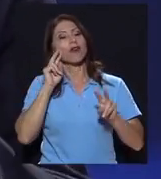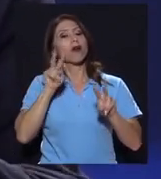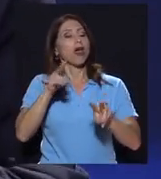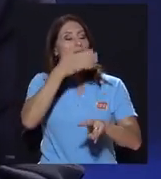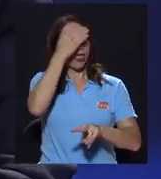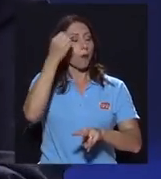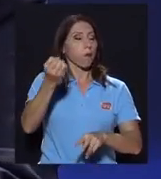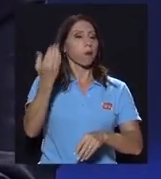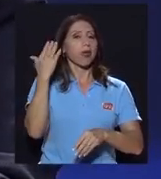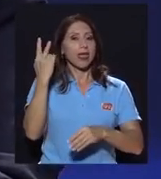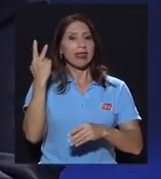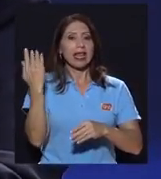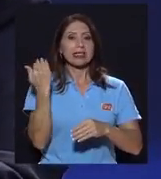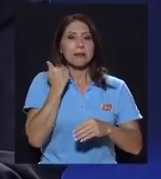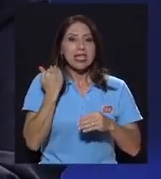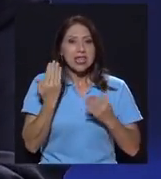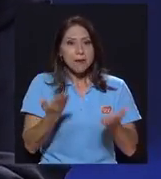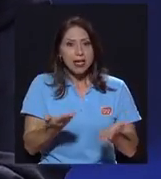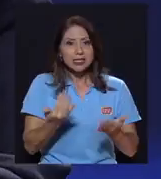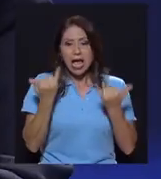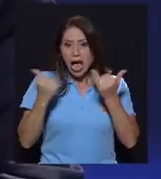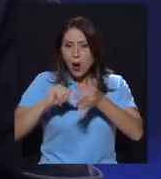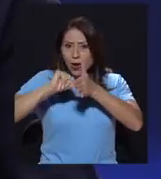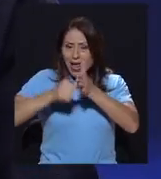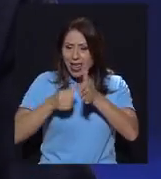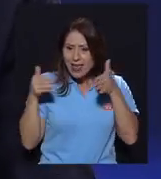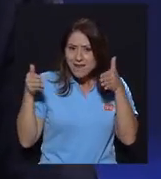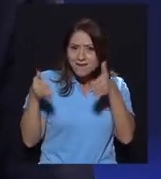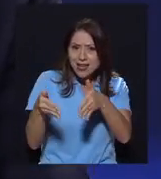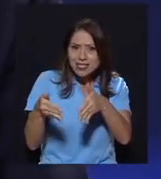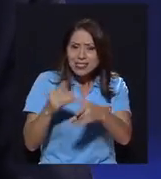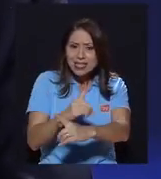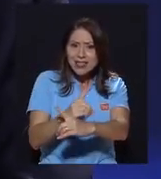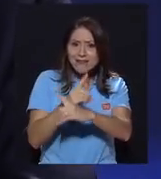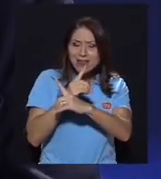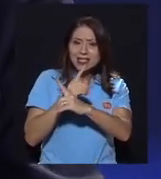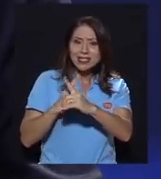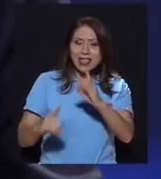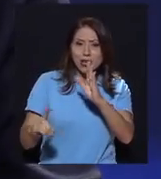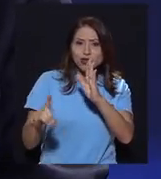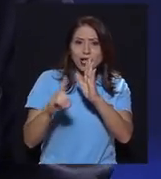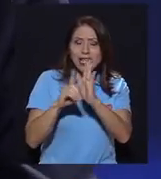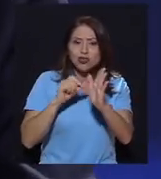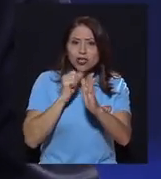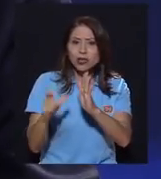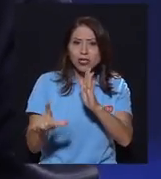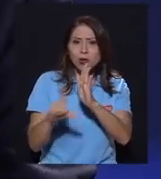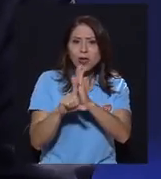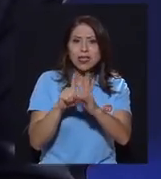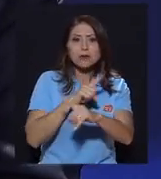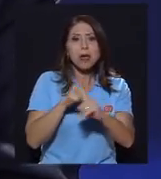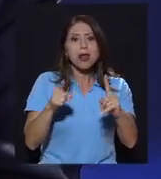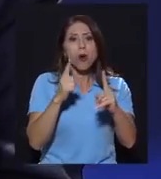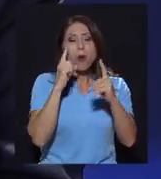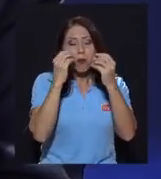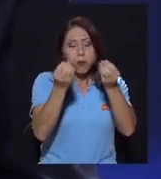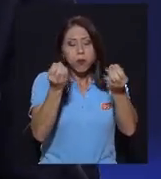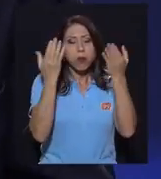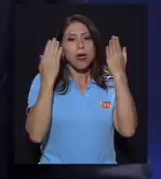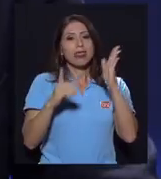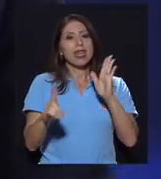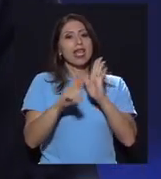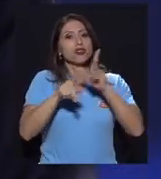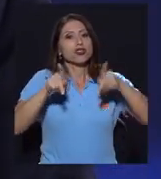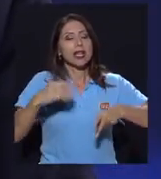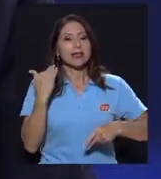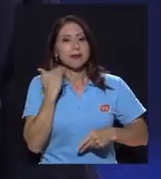puso su énfasis en la defensa de los derechos de los delincuentes y se olvidó de los derechos de las víctimas las